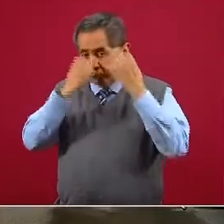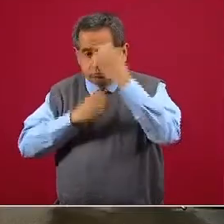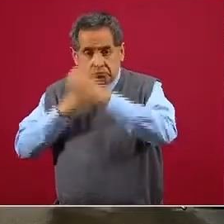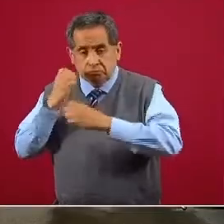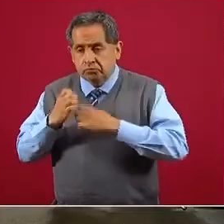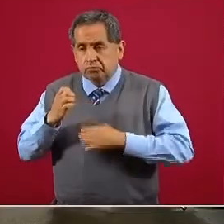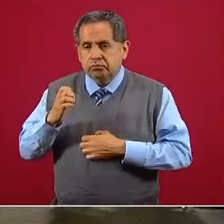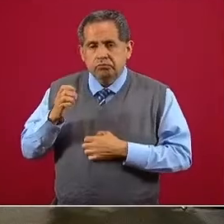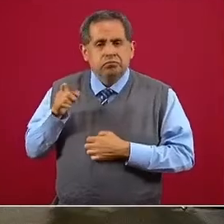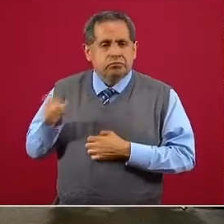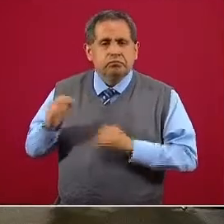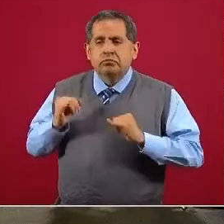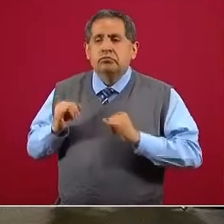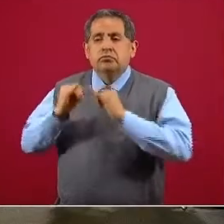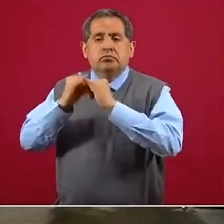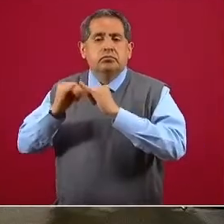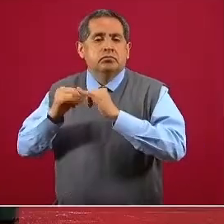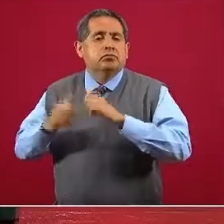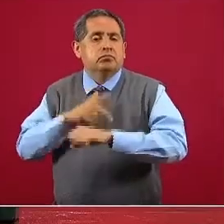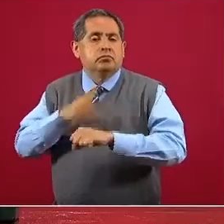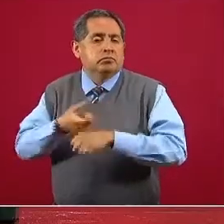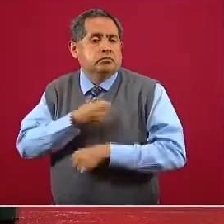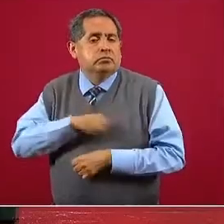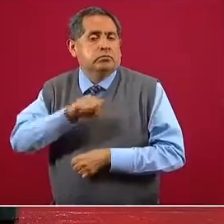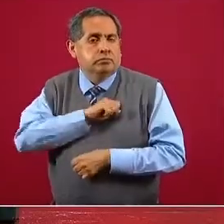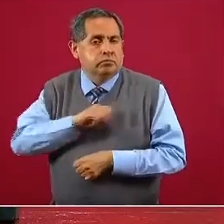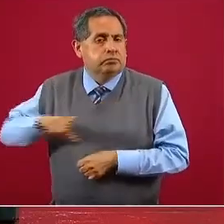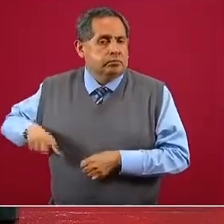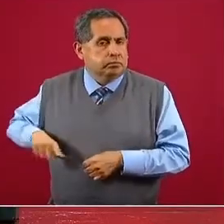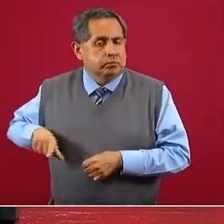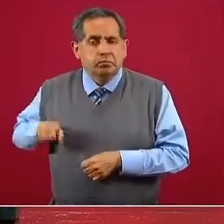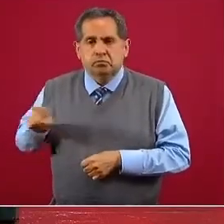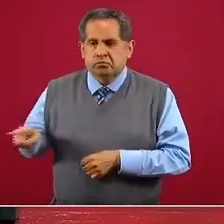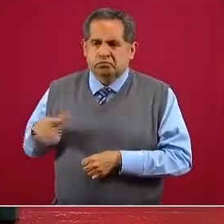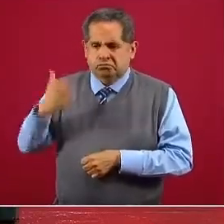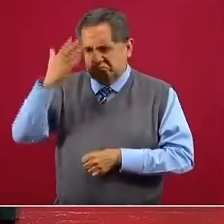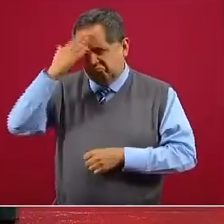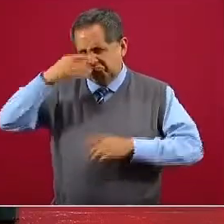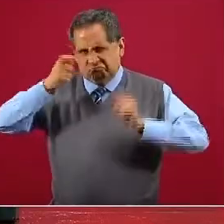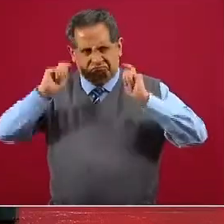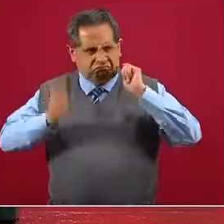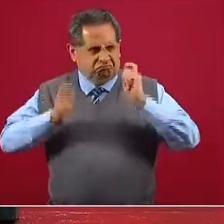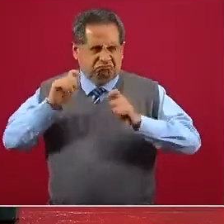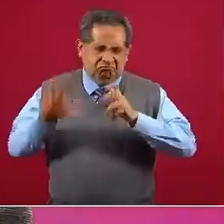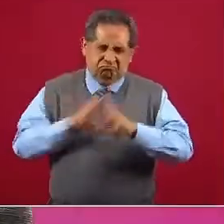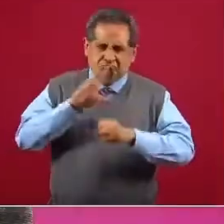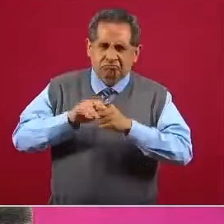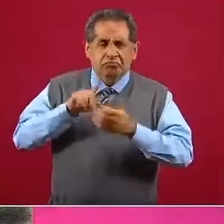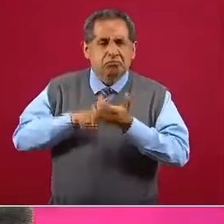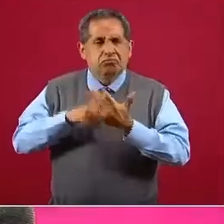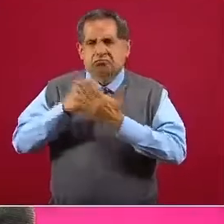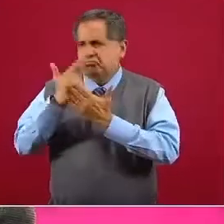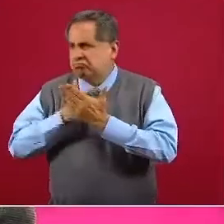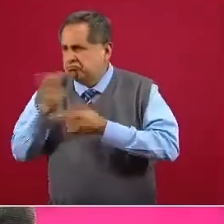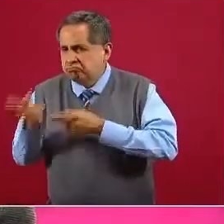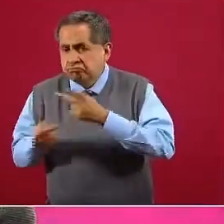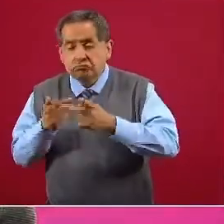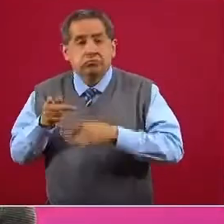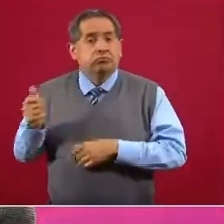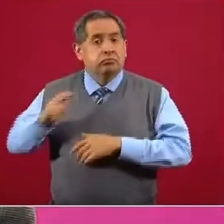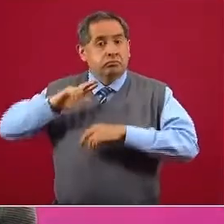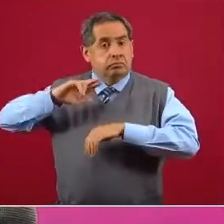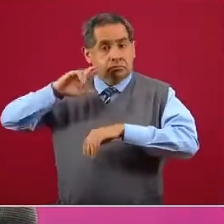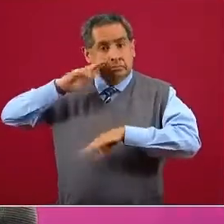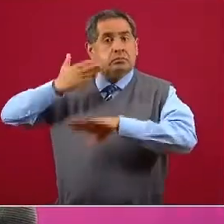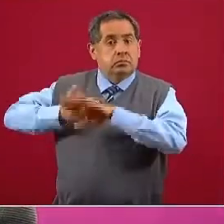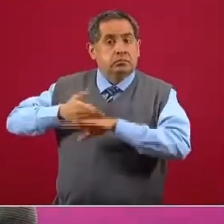y Encuestas del Instituto Nacional de Salud Pública, y es una de las personas más conocedoras en encuestas de salud. Ella ha sido